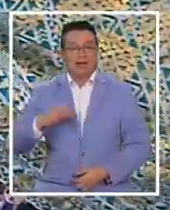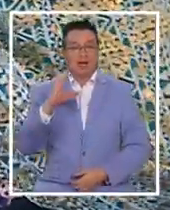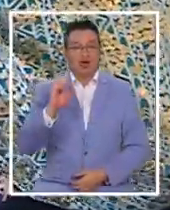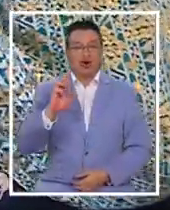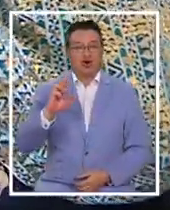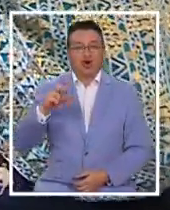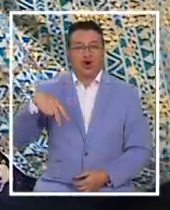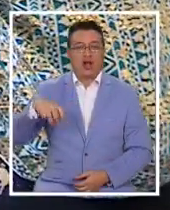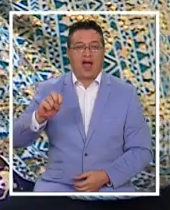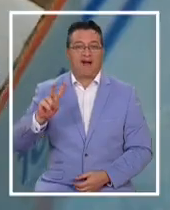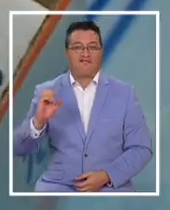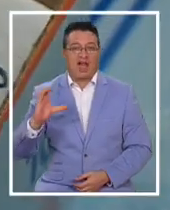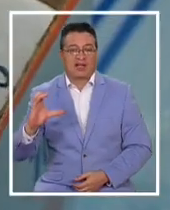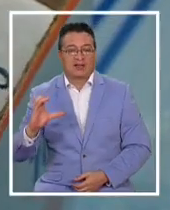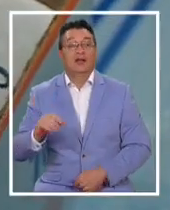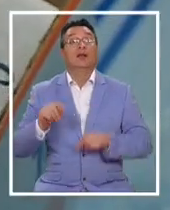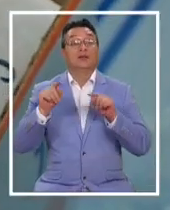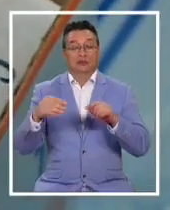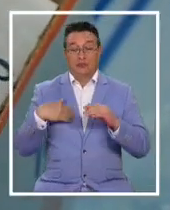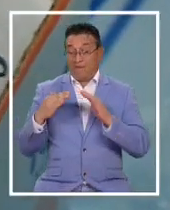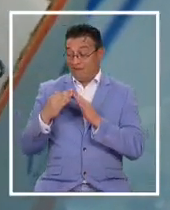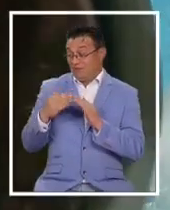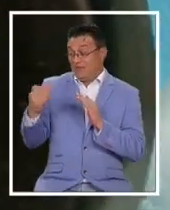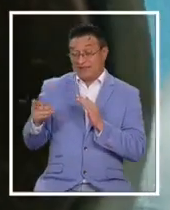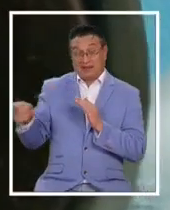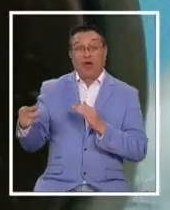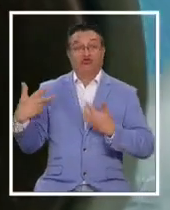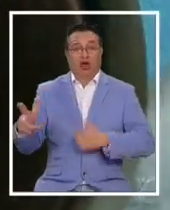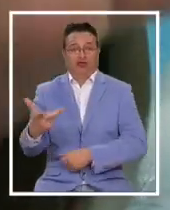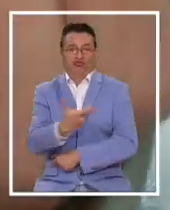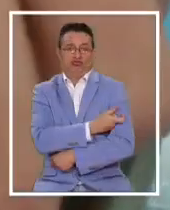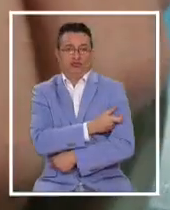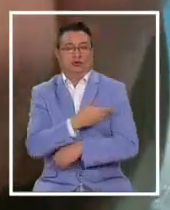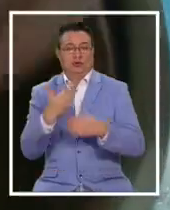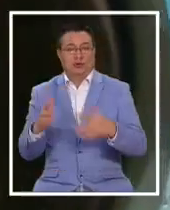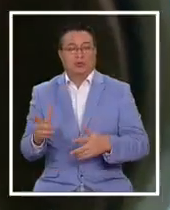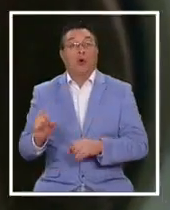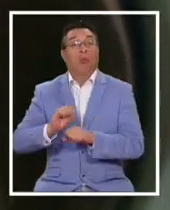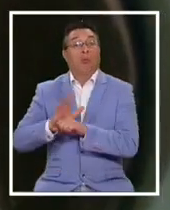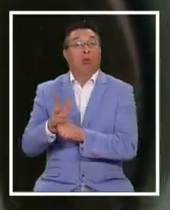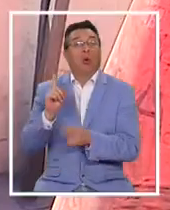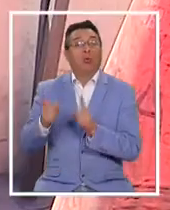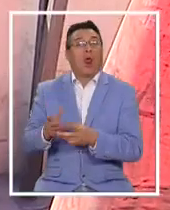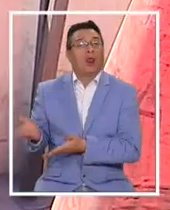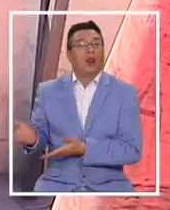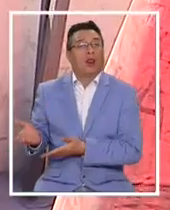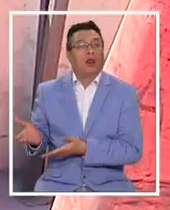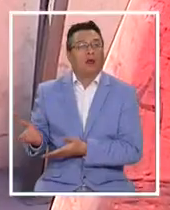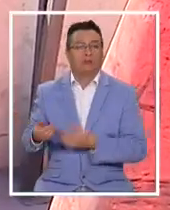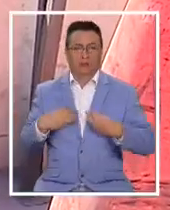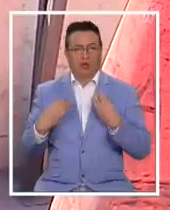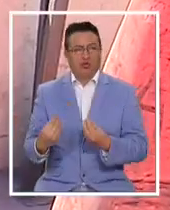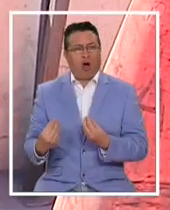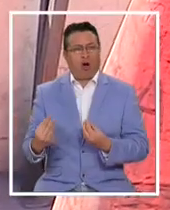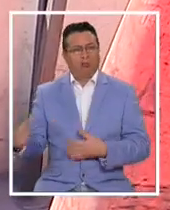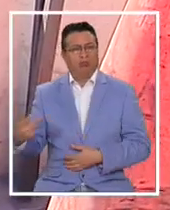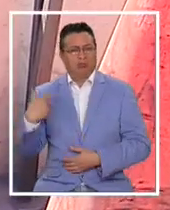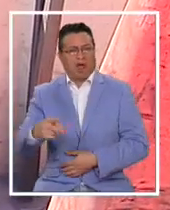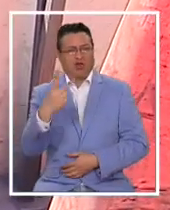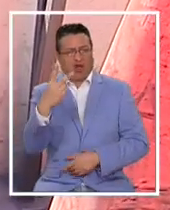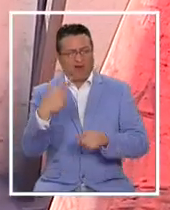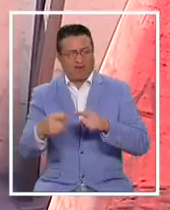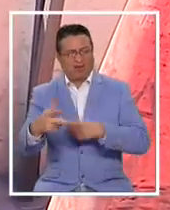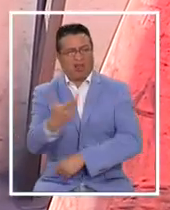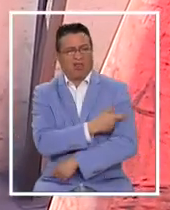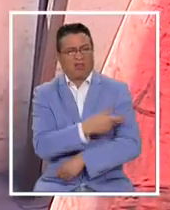creo que funciona un poco. Yo tenía una vecina que se la puso y le dio el COVID. Y yo dije, pero ¿cómo si se puso las 2